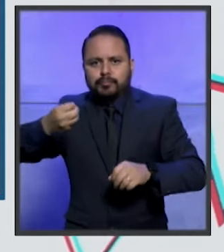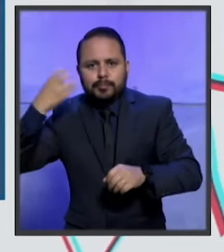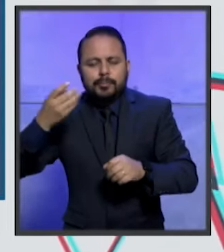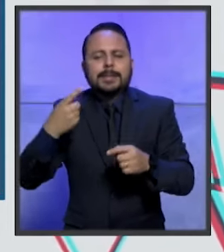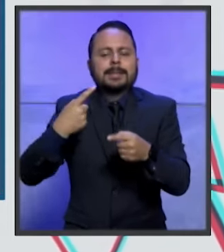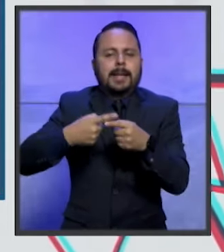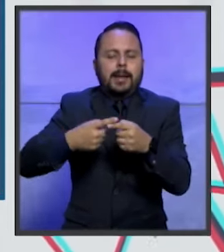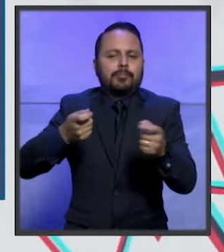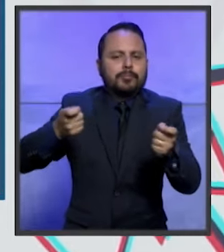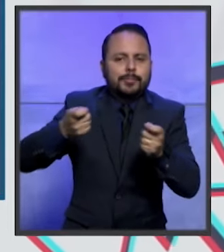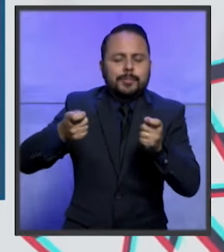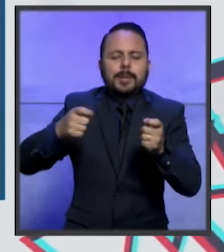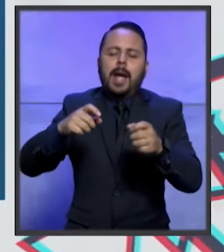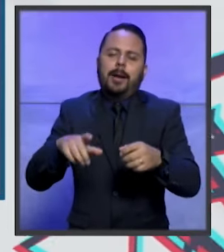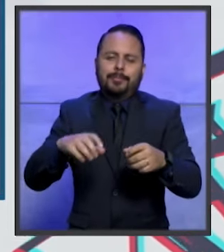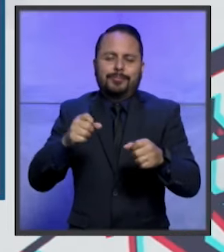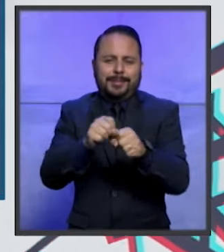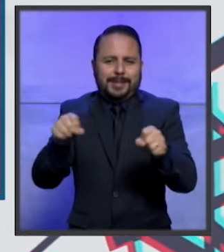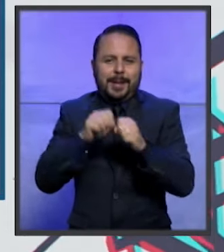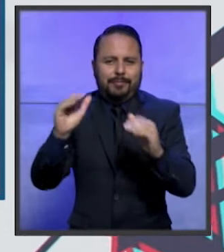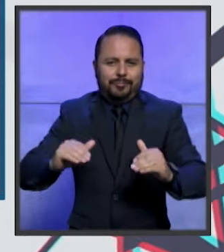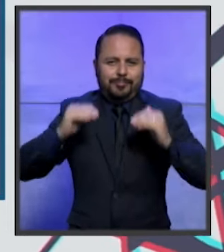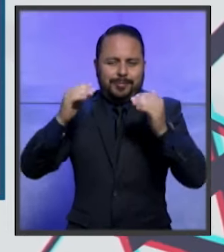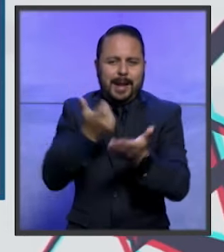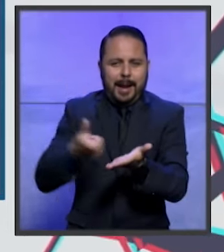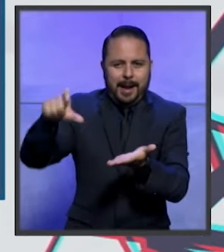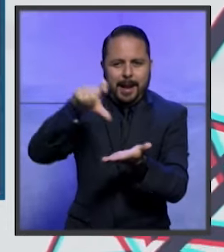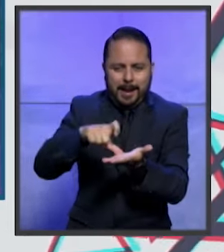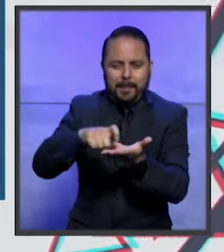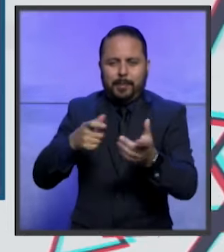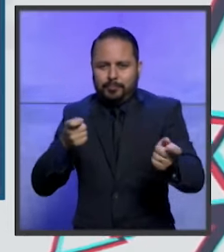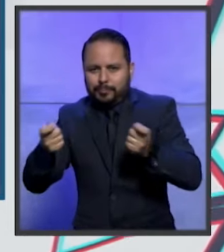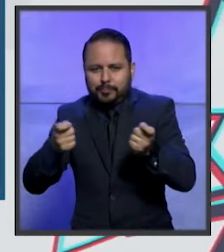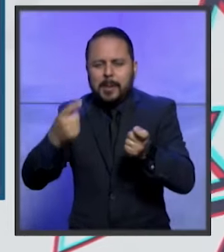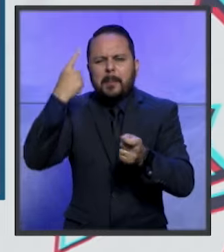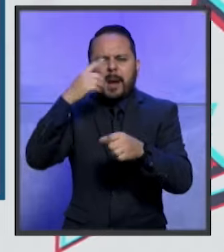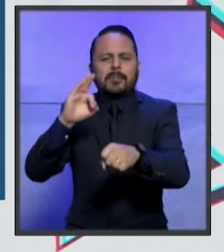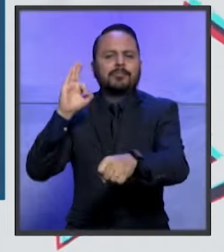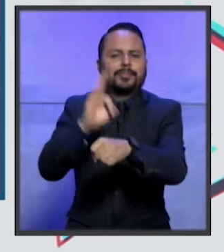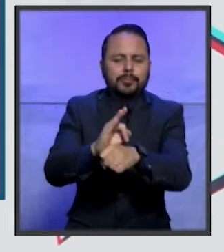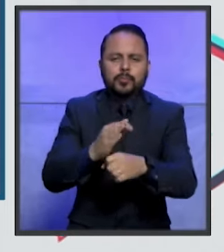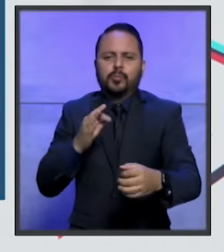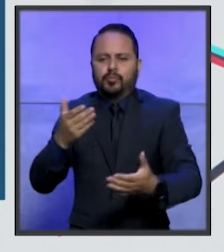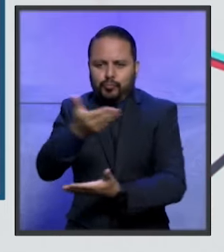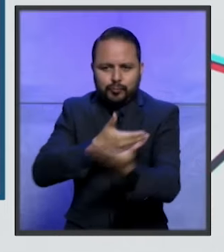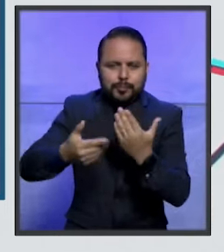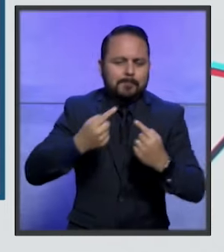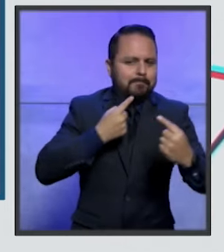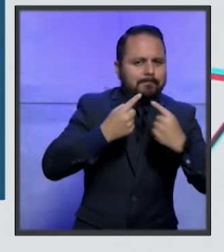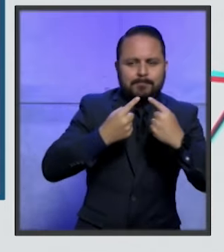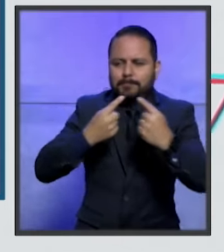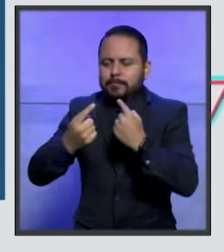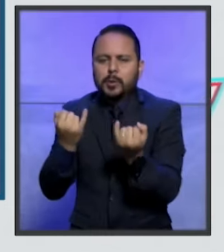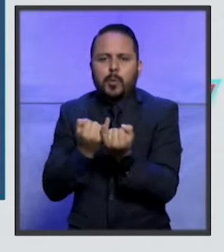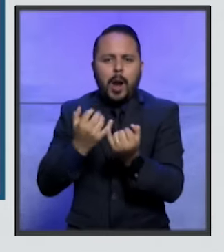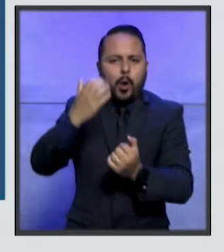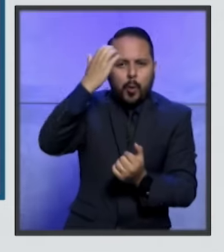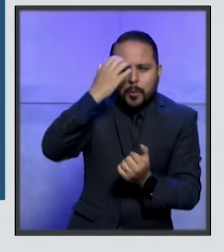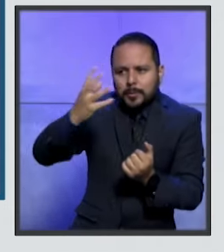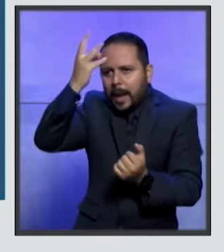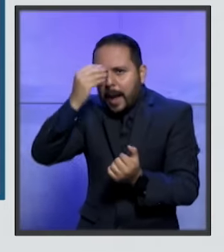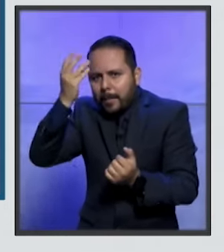encabezados por la sala regional Jalapa de este máximo órgano jurisdiccional y todo esto para favorecer el diálogo y el intercambio de